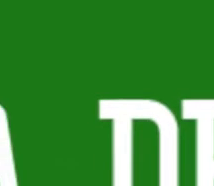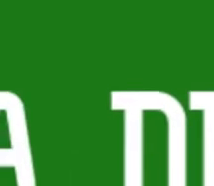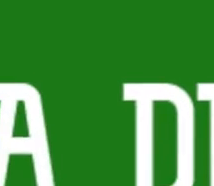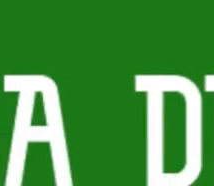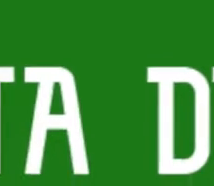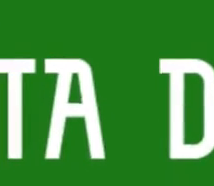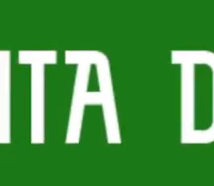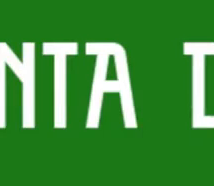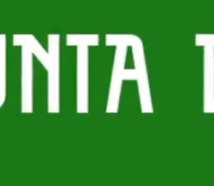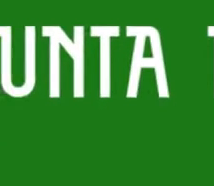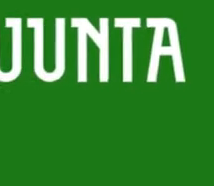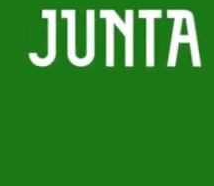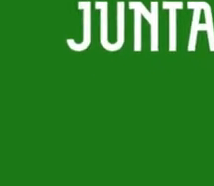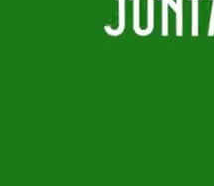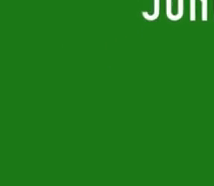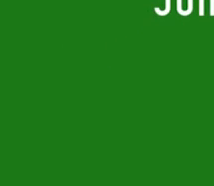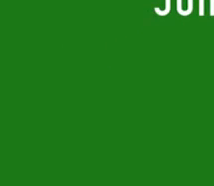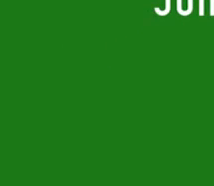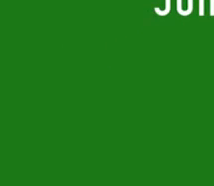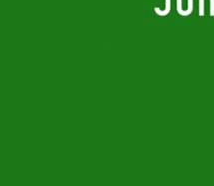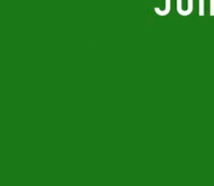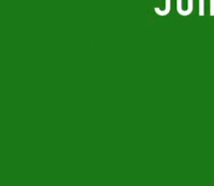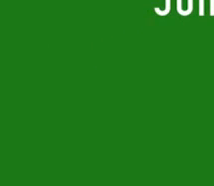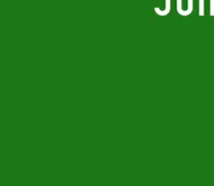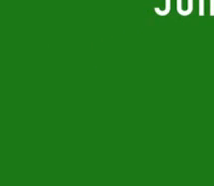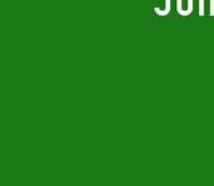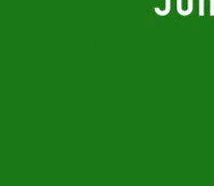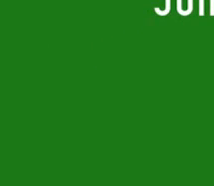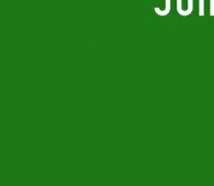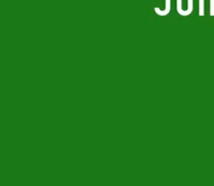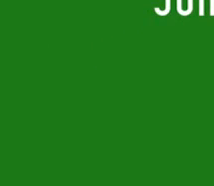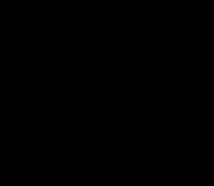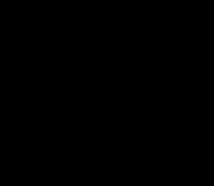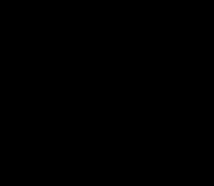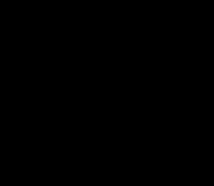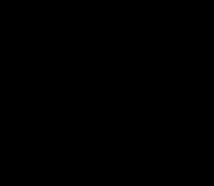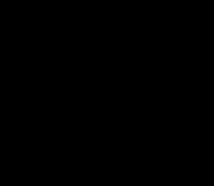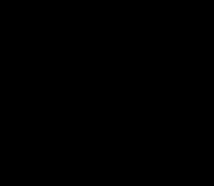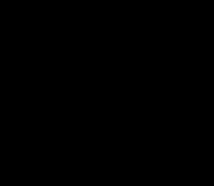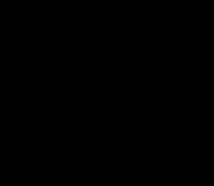Consejería de Medio Ambiente y Ordenación del Territorio. Junta de Andalucía.